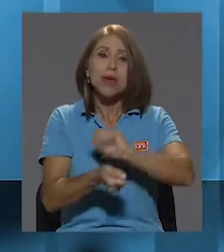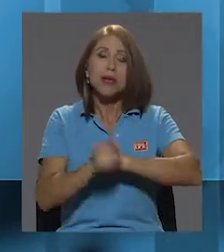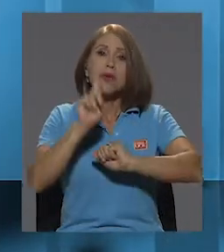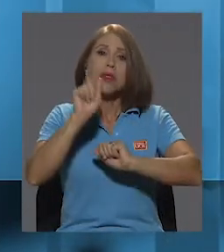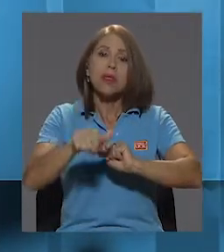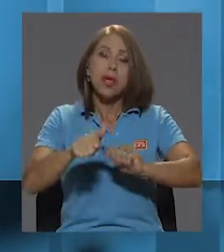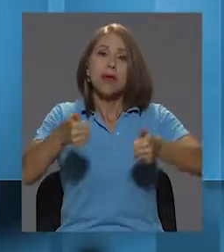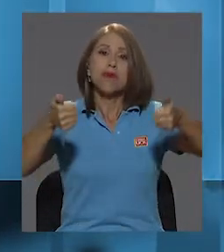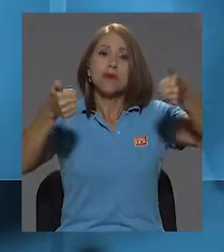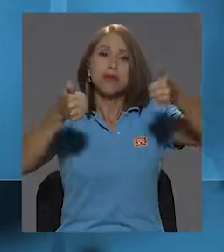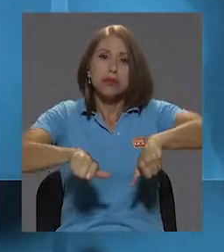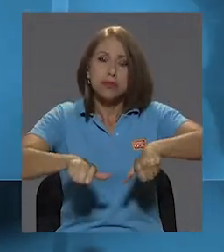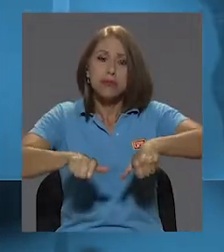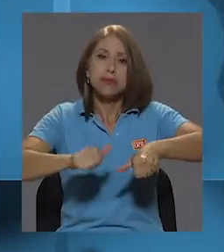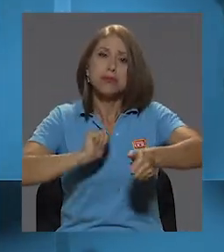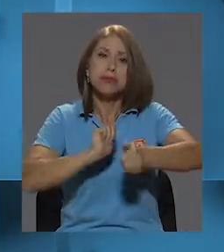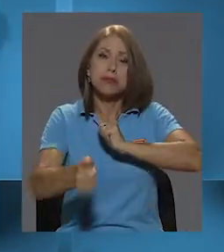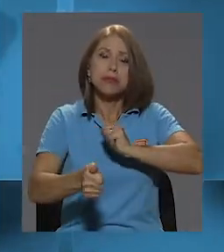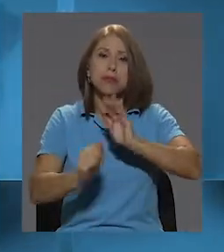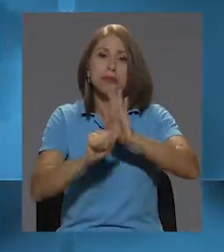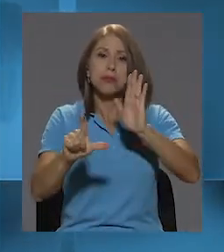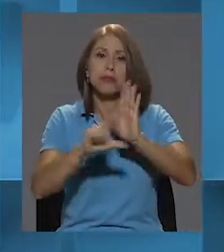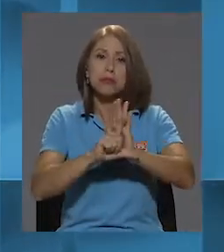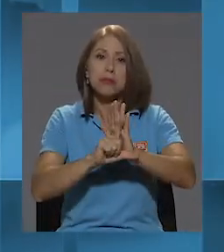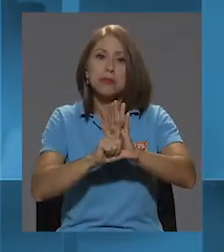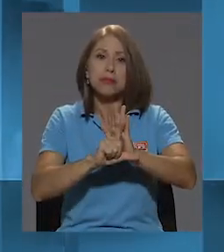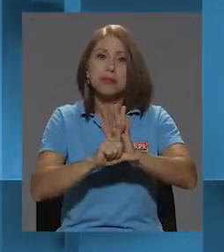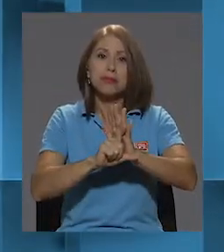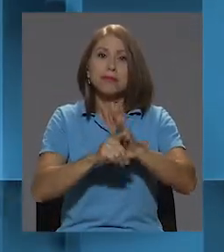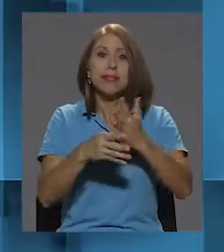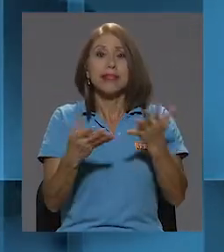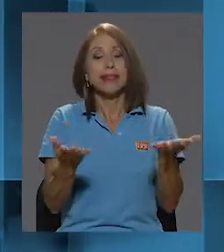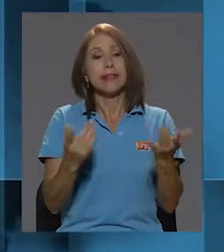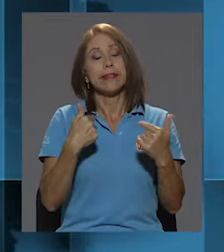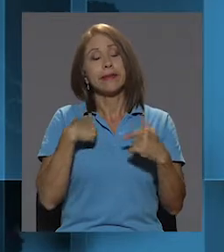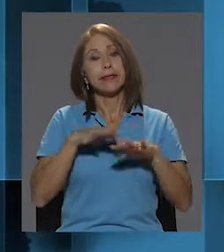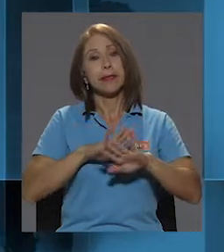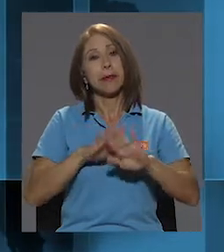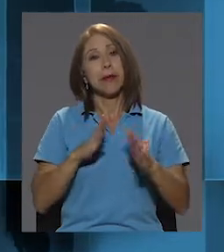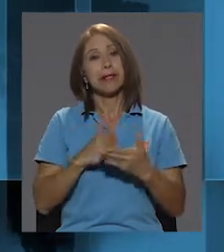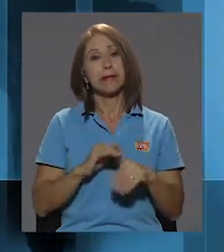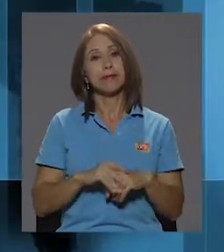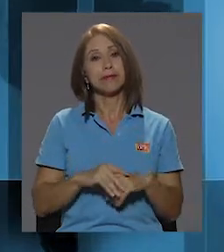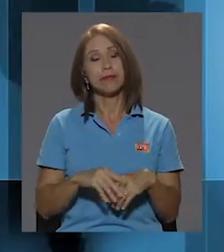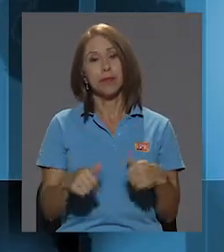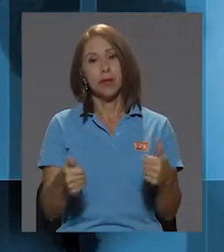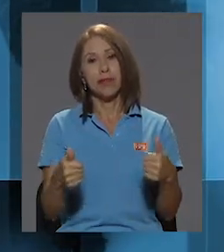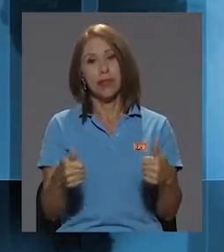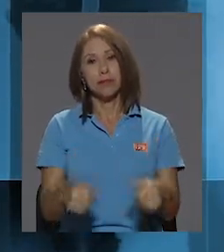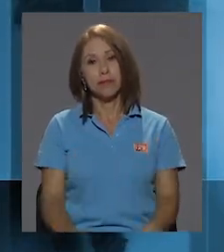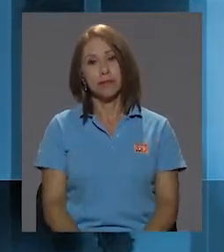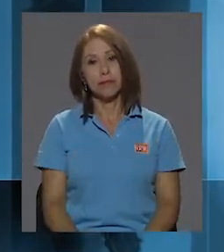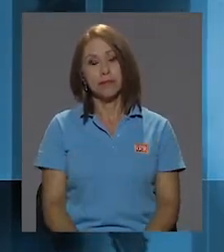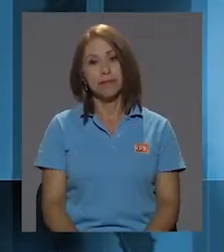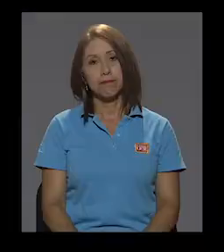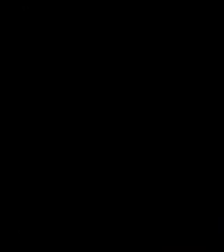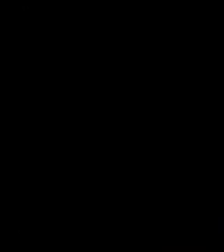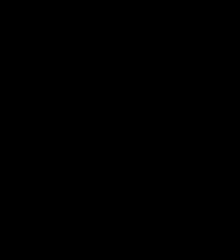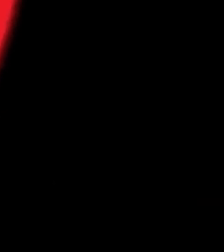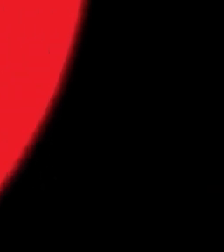ser aprobada en el Congreso y se me pasa. Pura vida.